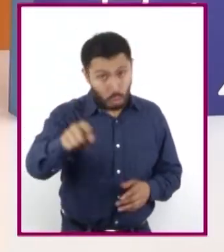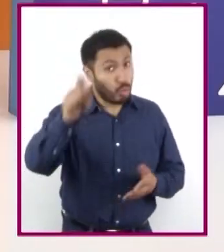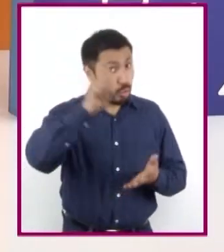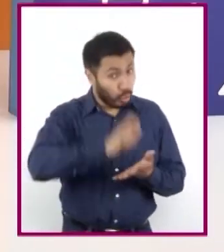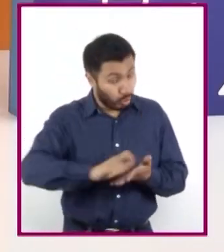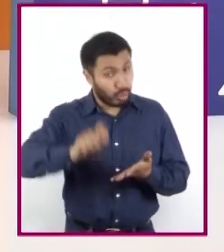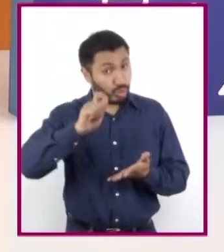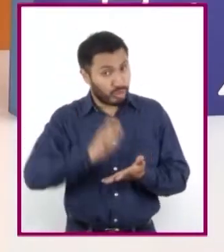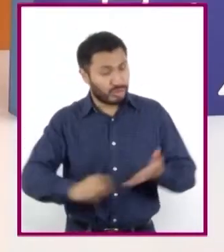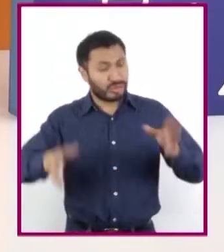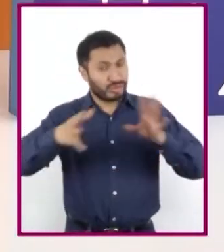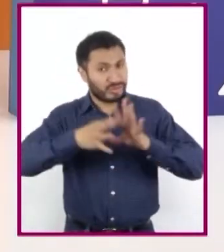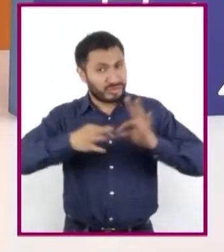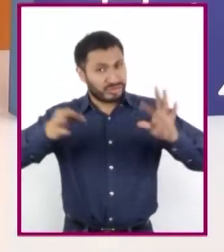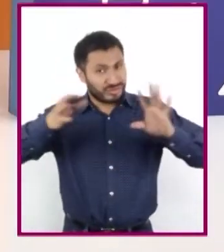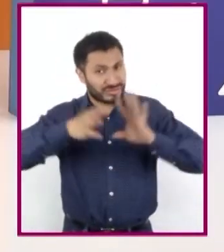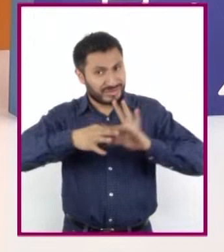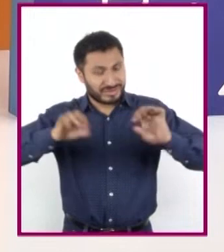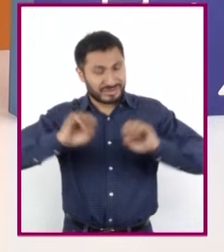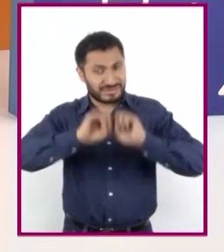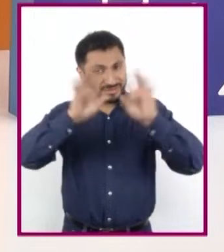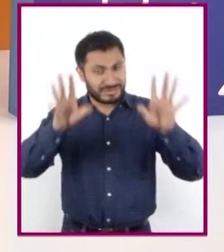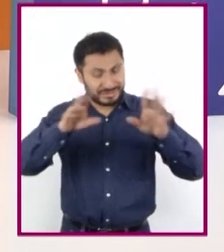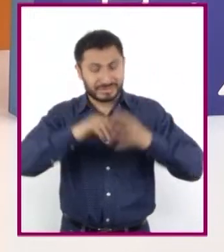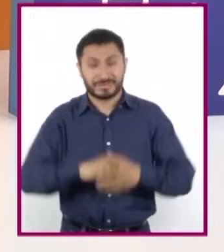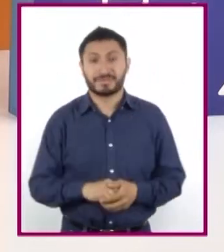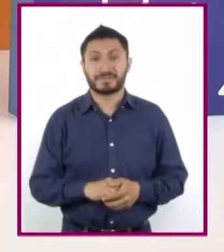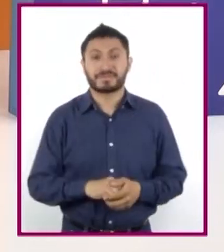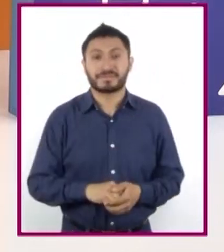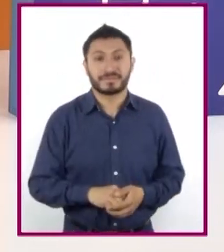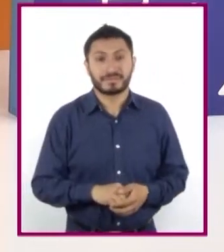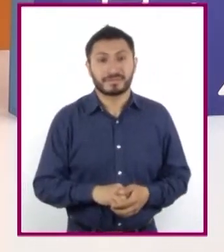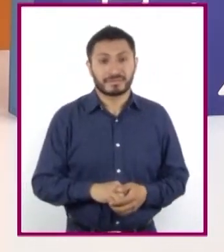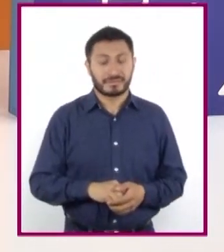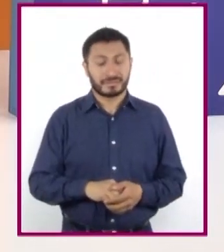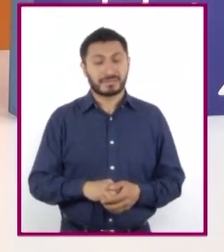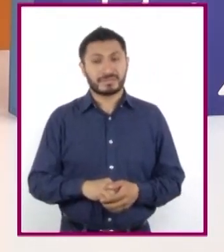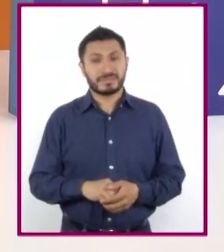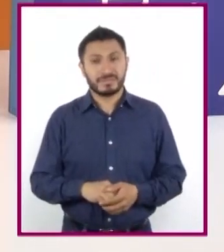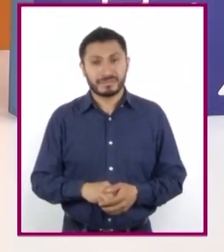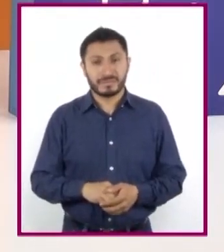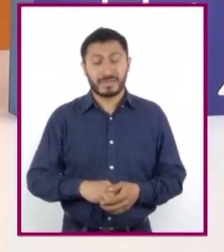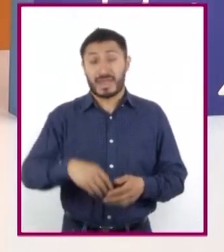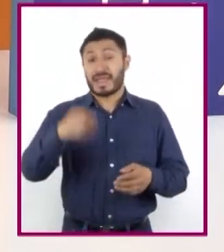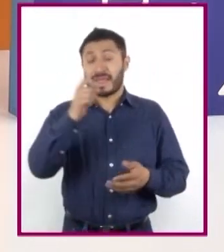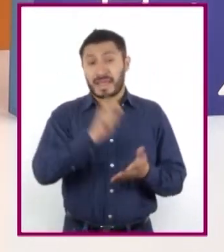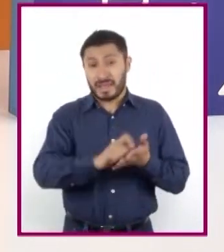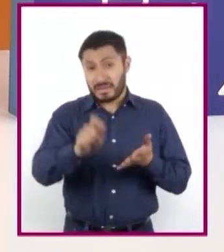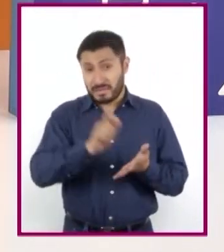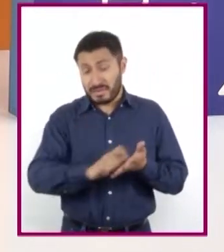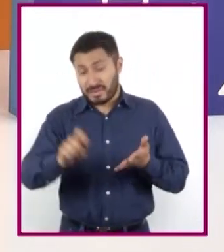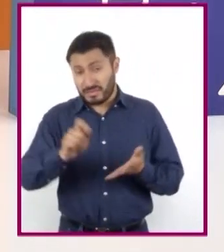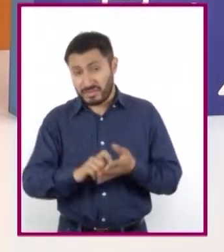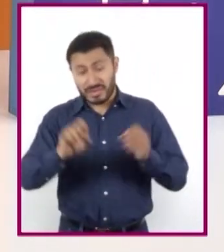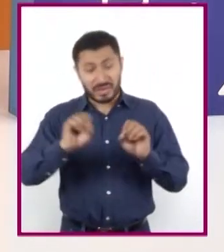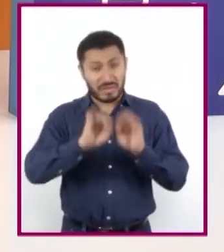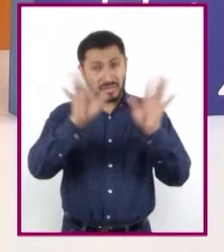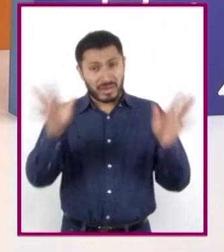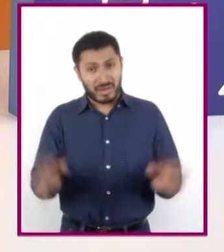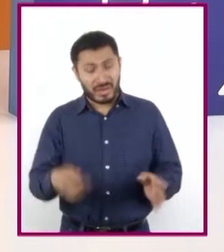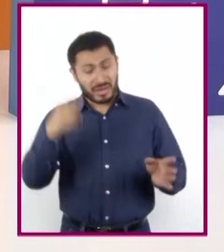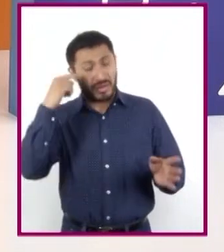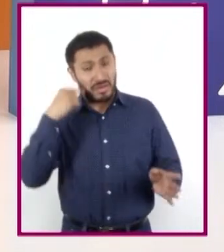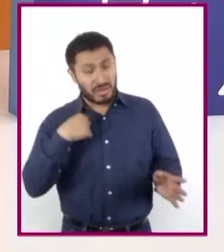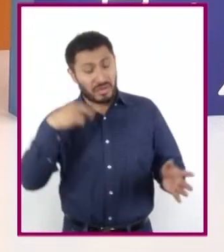permiten abordar algún aspecto del objetivo de investigación y su redacción debe de ser clara y precisa.